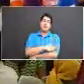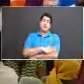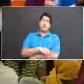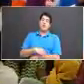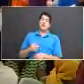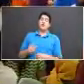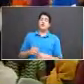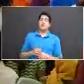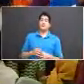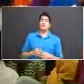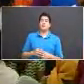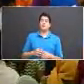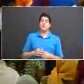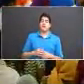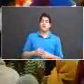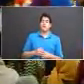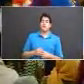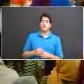consolador.